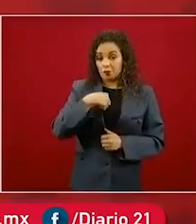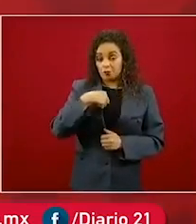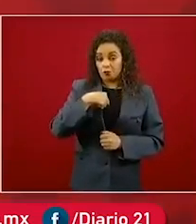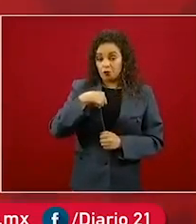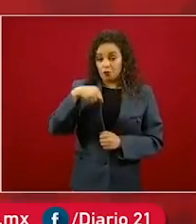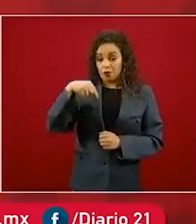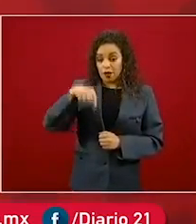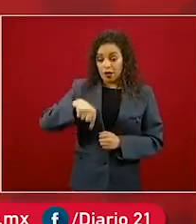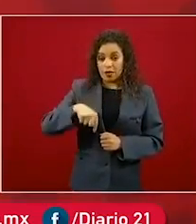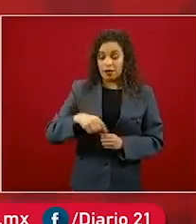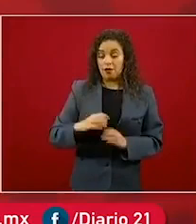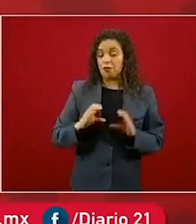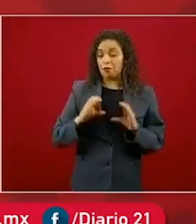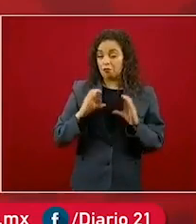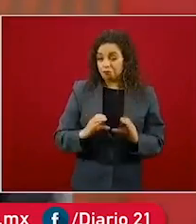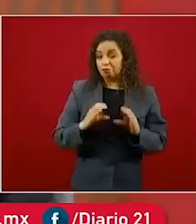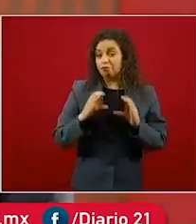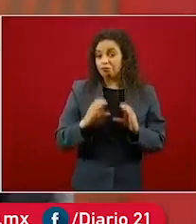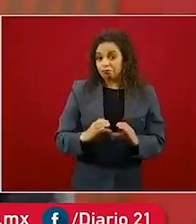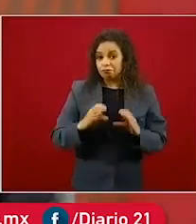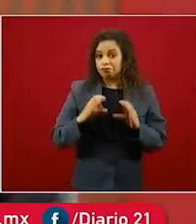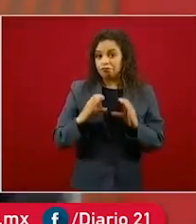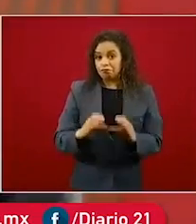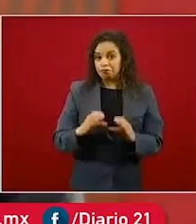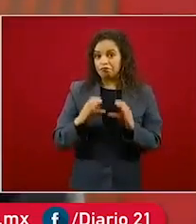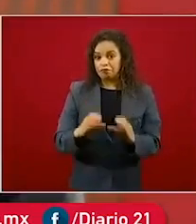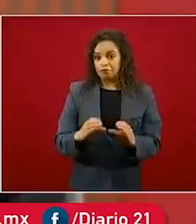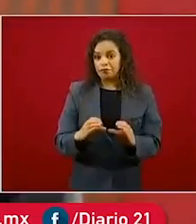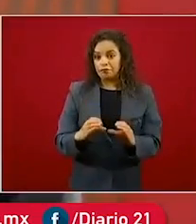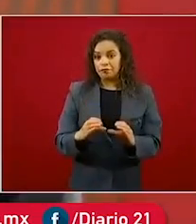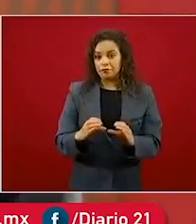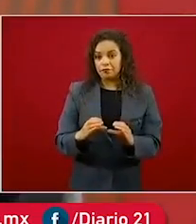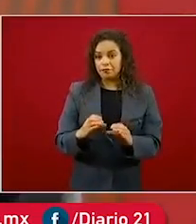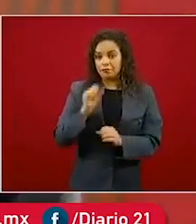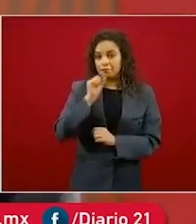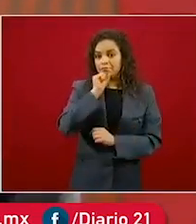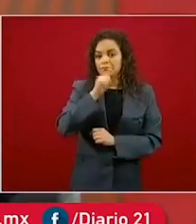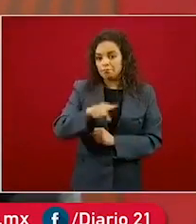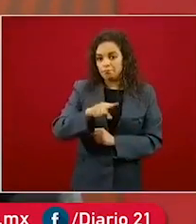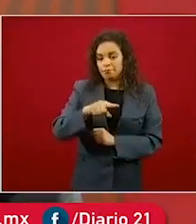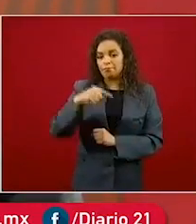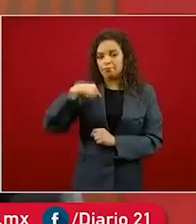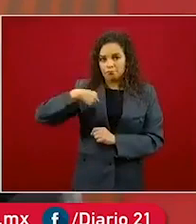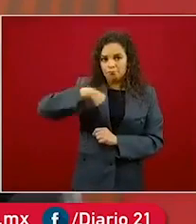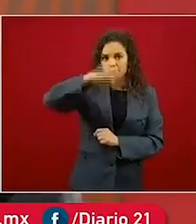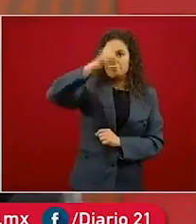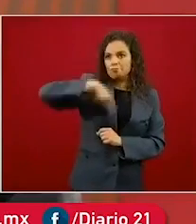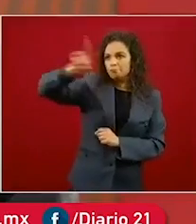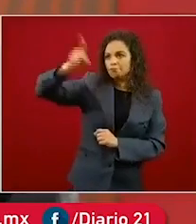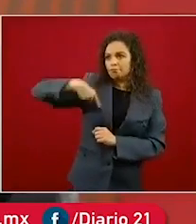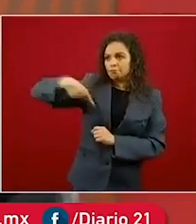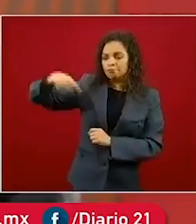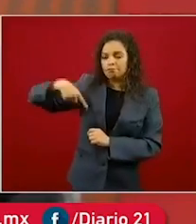señaló que su gira comenzará en cancún el próximo martes reafirmando que de siete a ocho de la mañana hará su conferencia mañanera para que